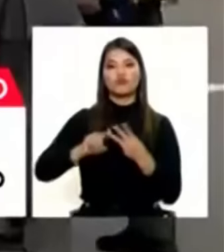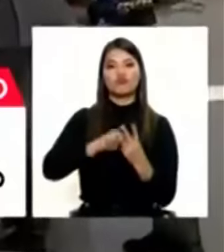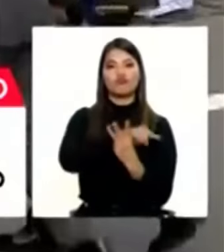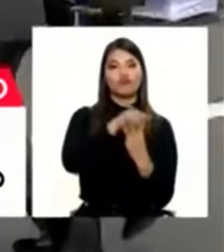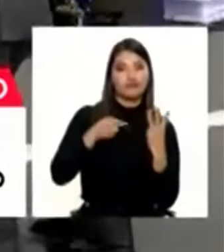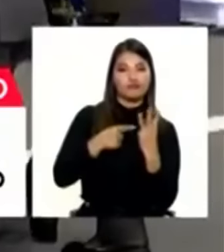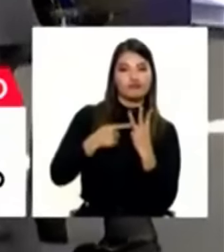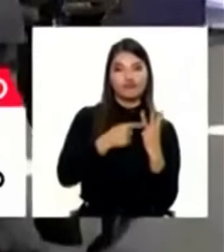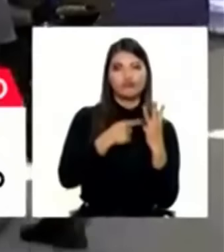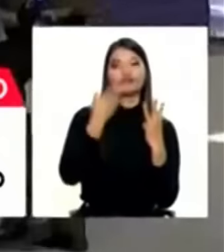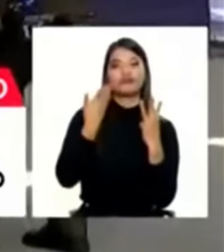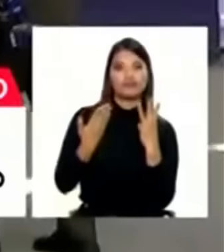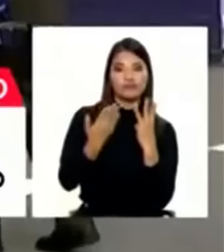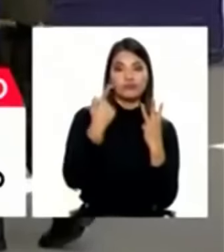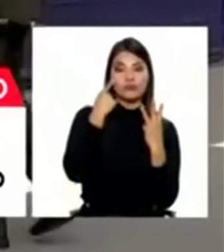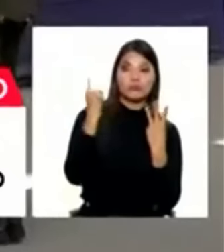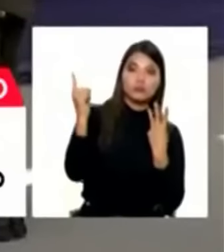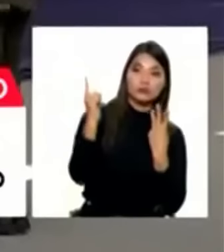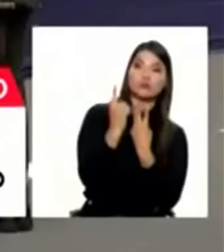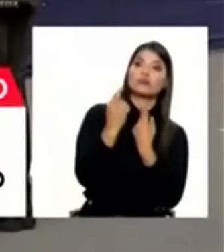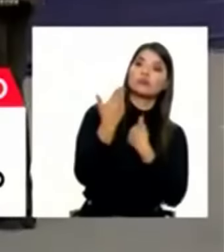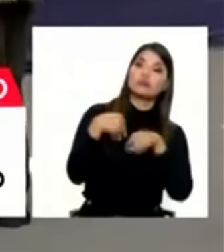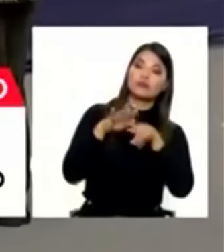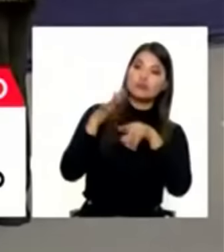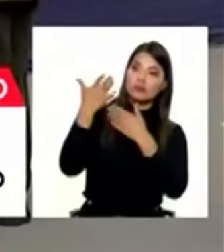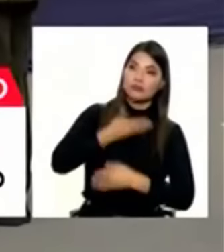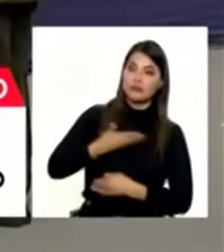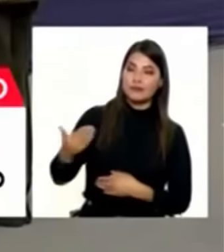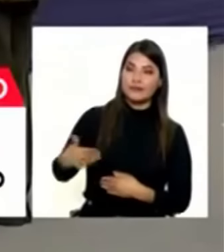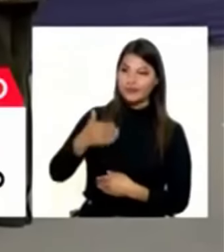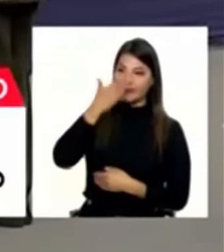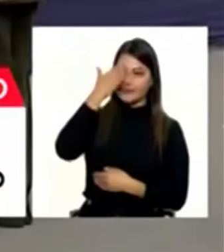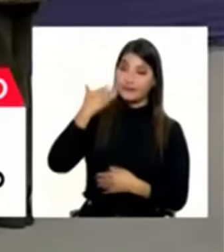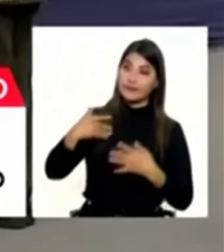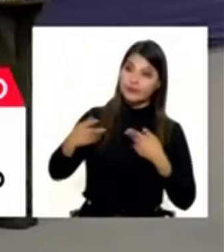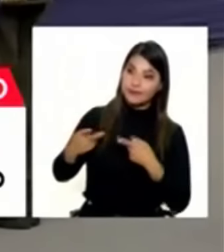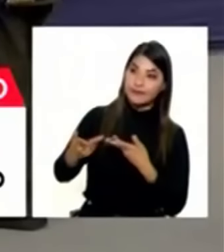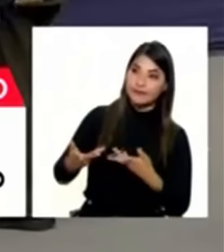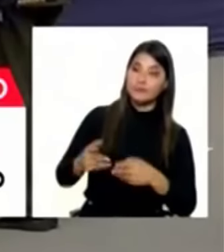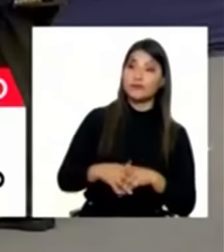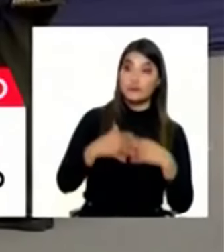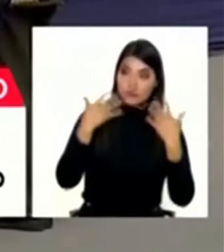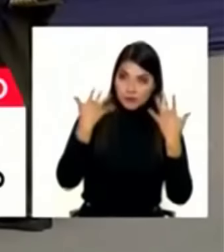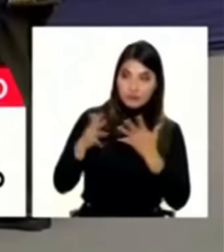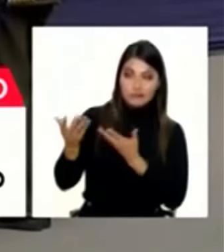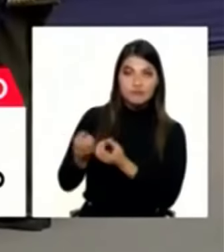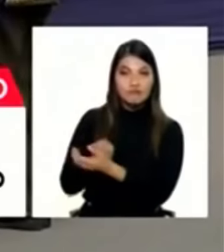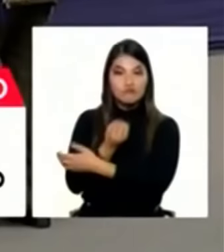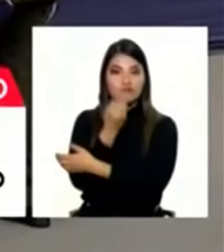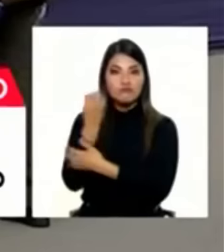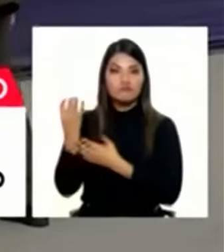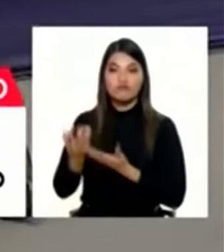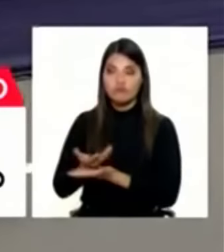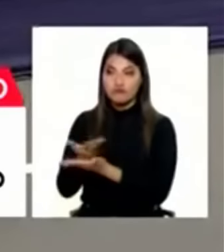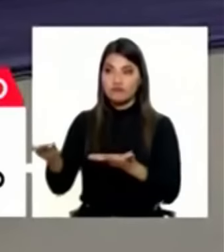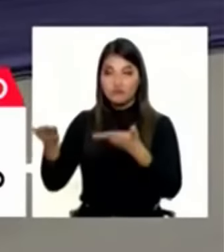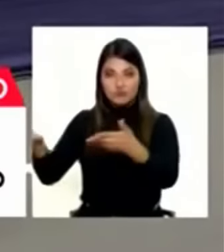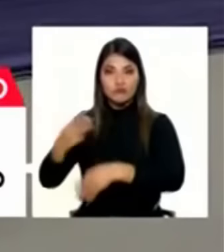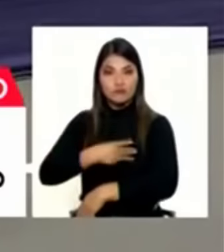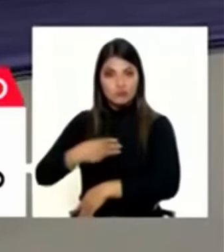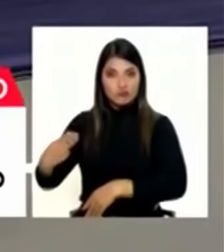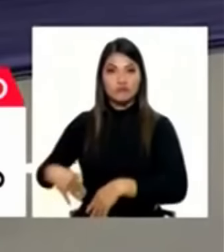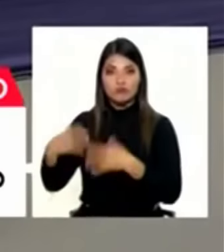y del Ejército, acercarse hasta donde se ubica la Presidenta de la República para dar cuenta que la ofrenda floral del Ministerio de Defensa